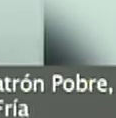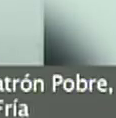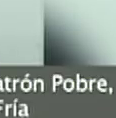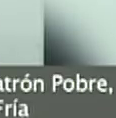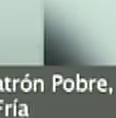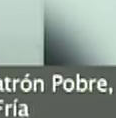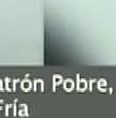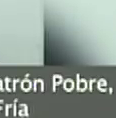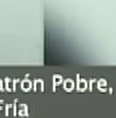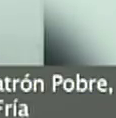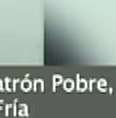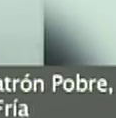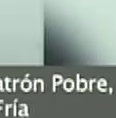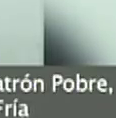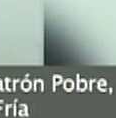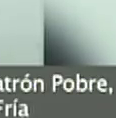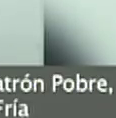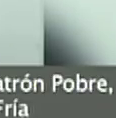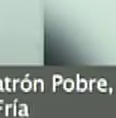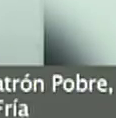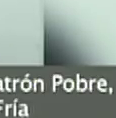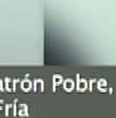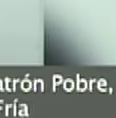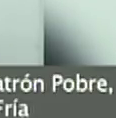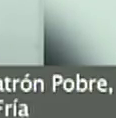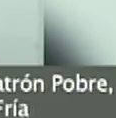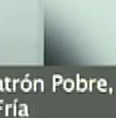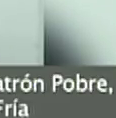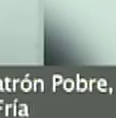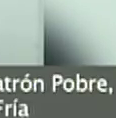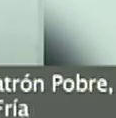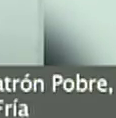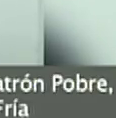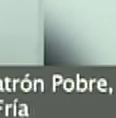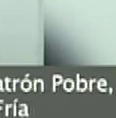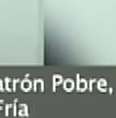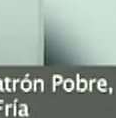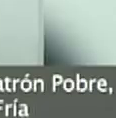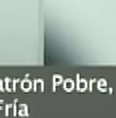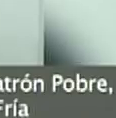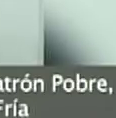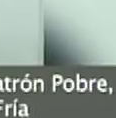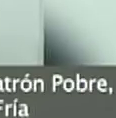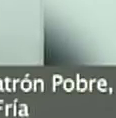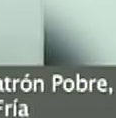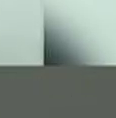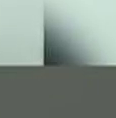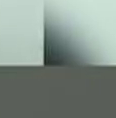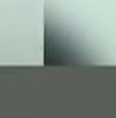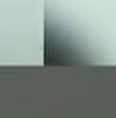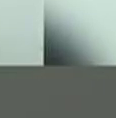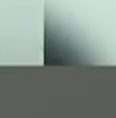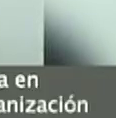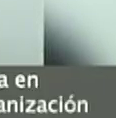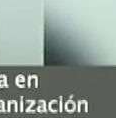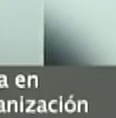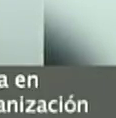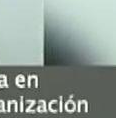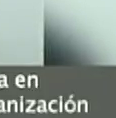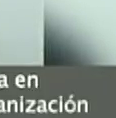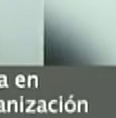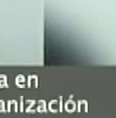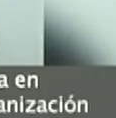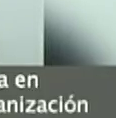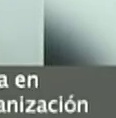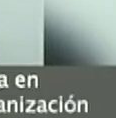coordinó con el señor llamado Patrón Pobre, así es conocido en el sector de La Fría. Él se